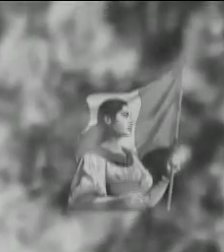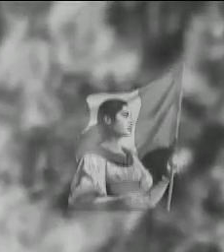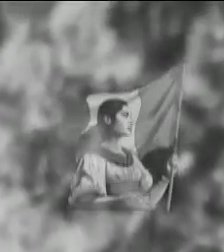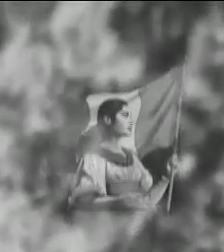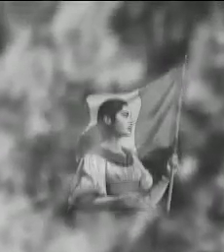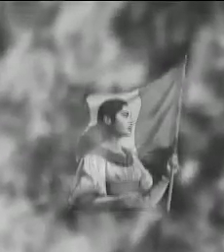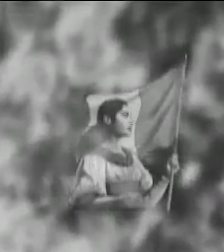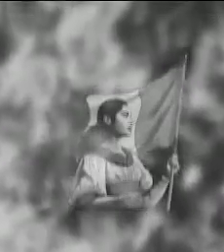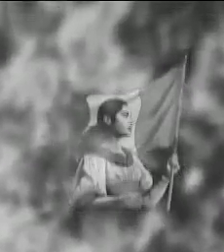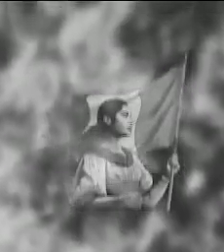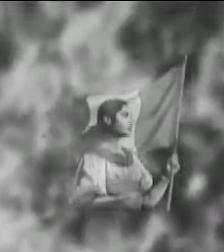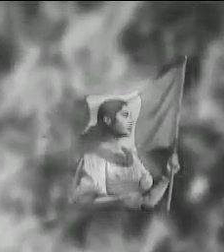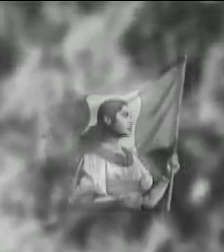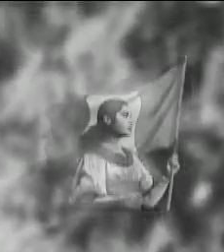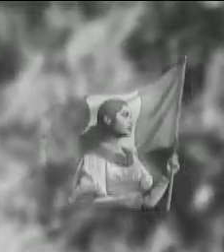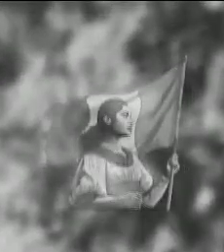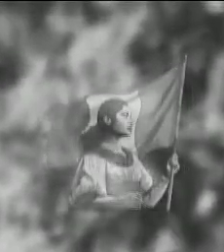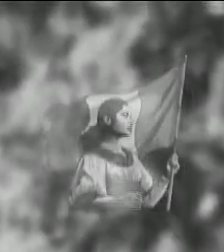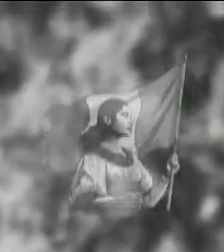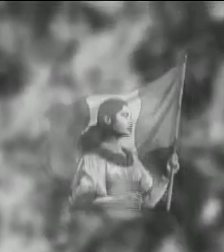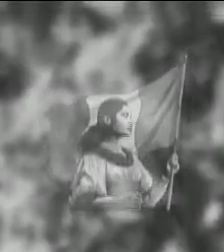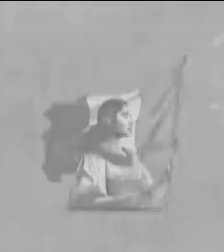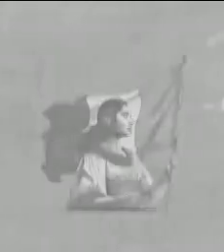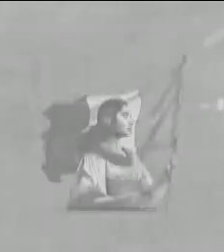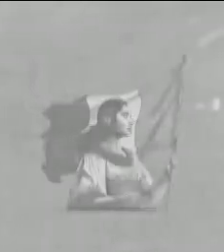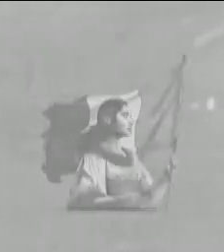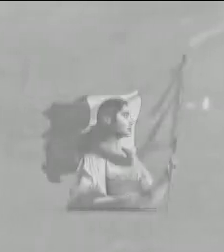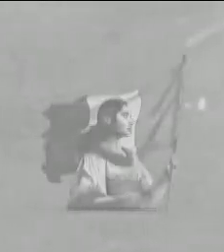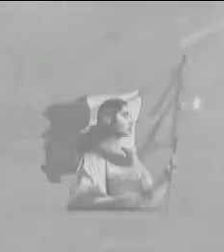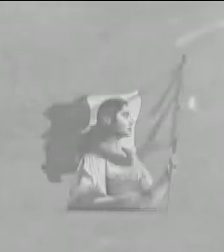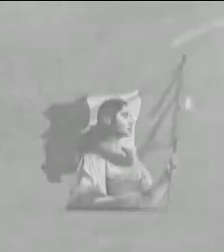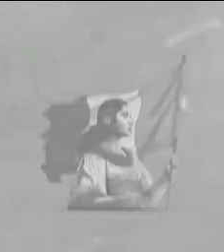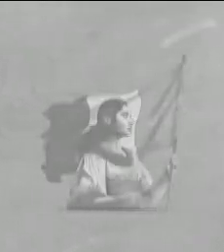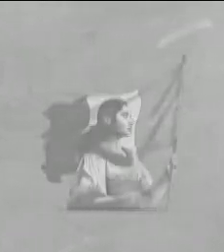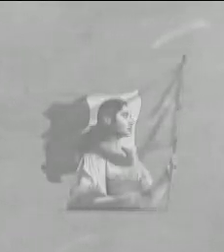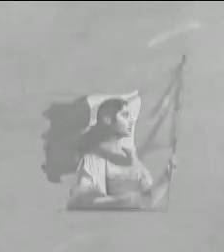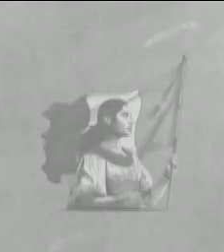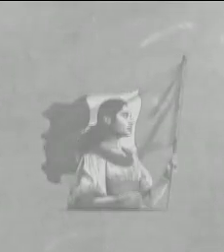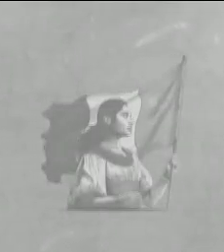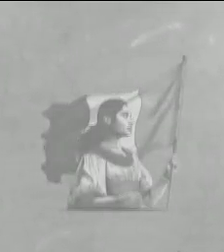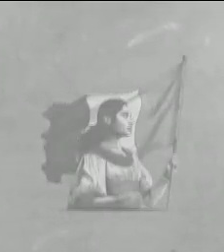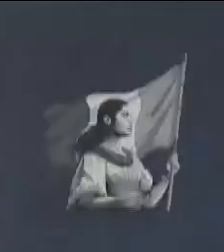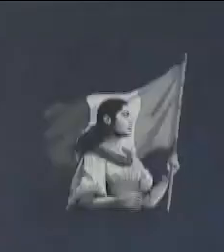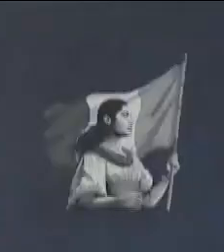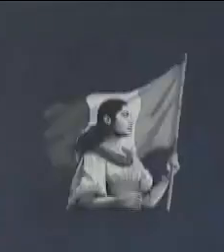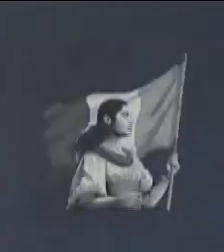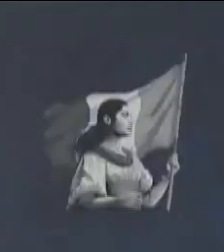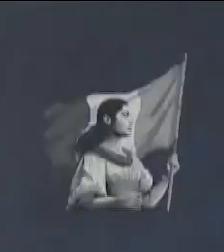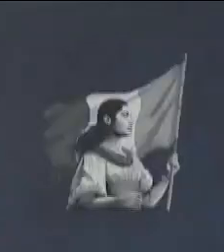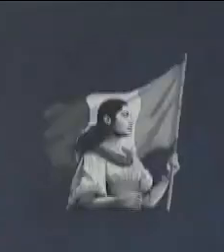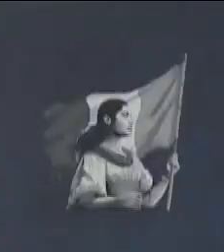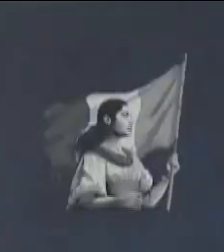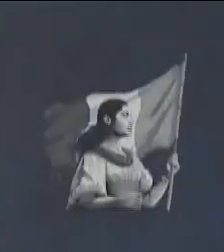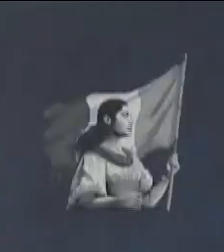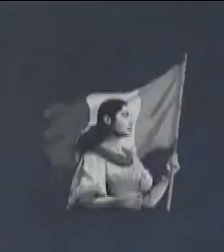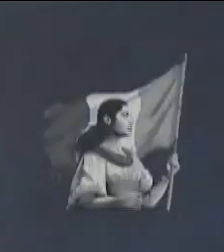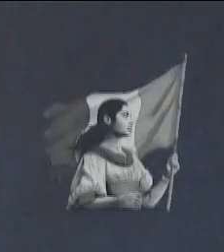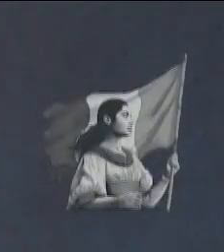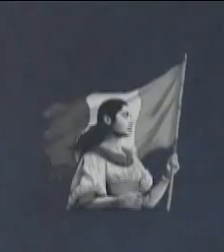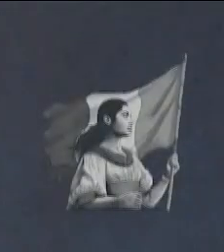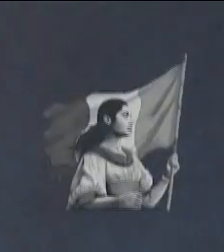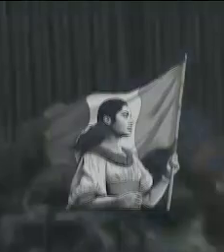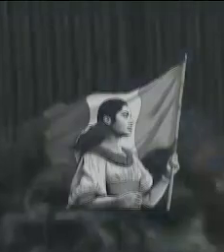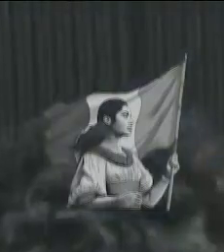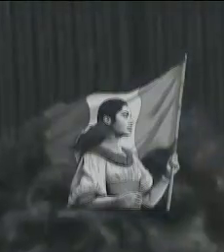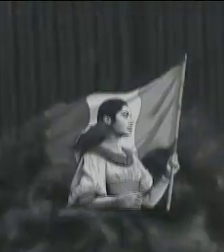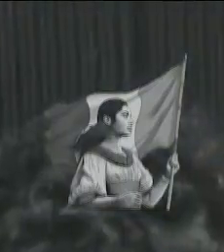Alejandra Haydar se casó con el científico Edmundo de Alba, con quien viajó al extranjero para estancias de investigación, que ella aprovechó